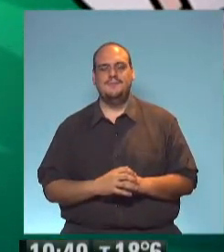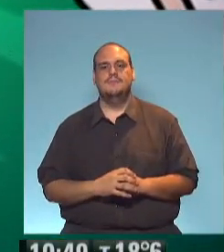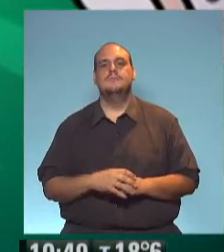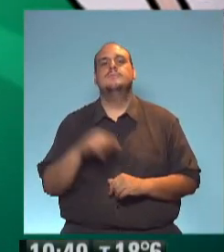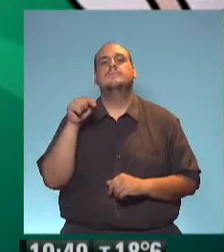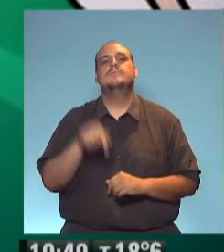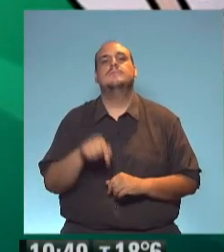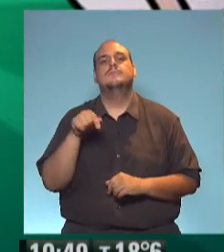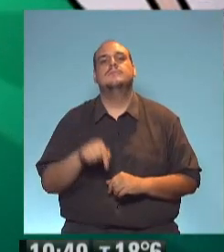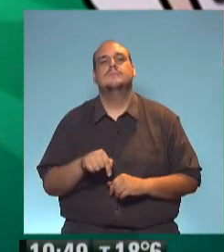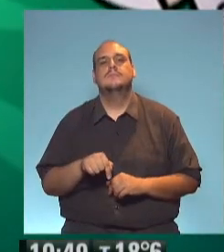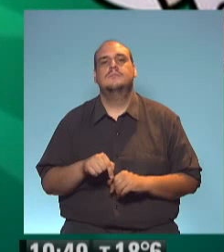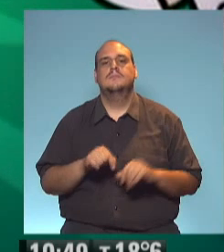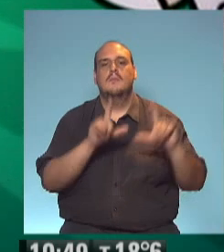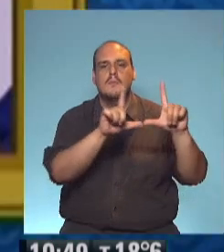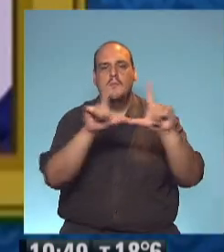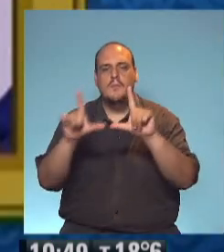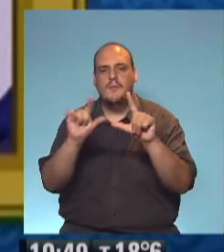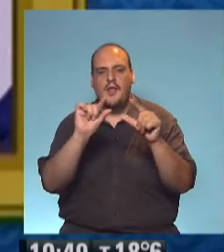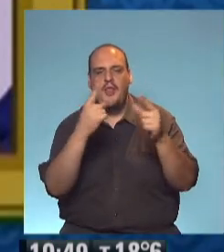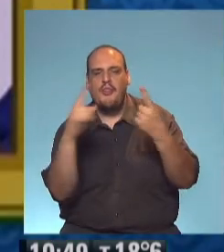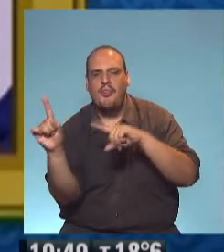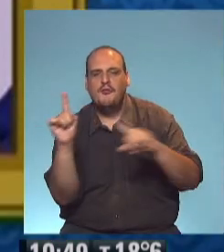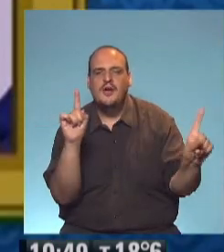Encuentre las cinco diferencias.